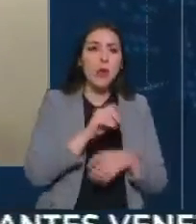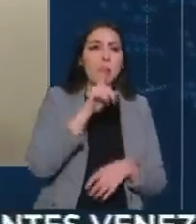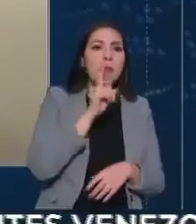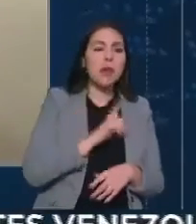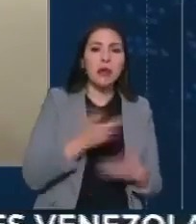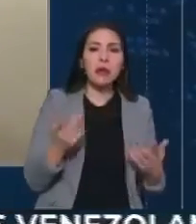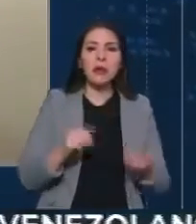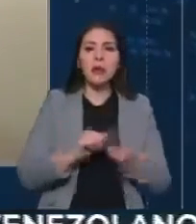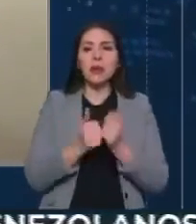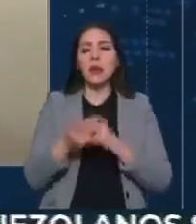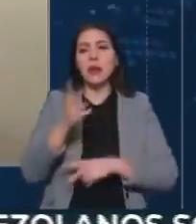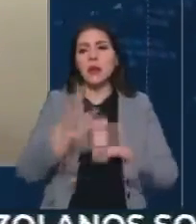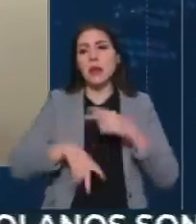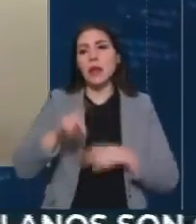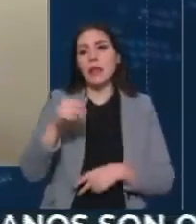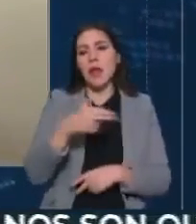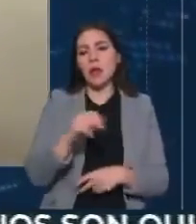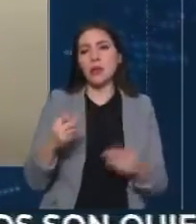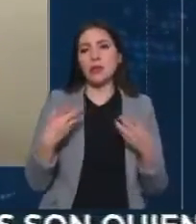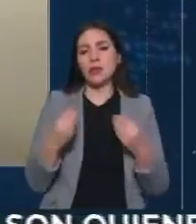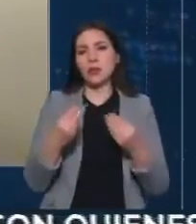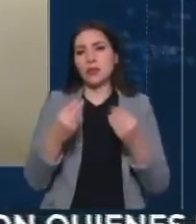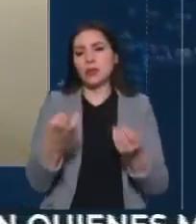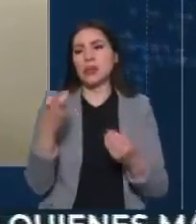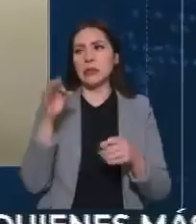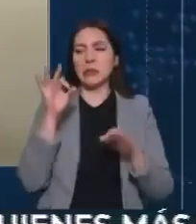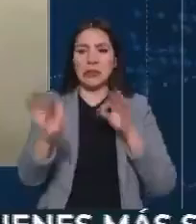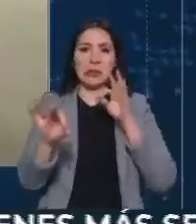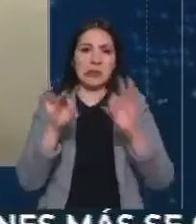pues termina haciendo mucho daño, Juan Azul.